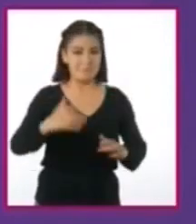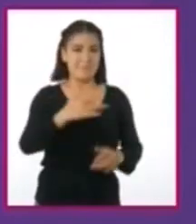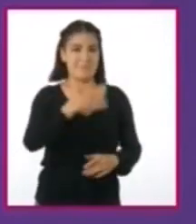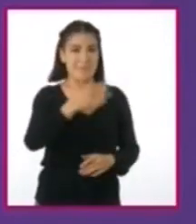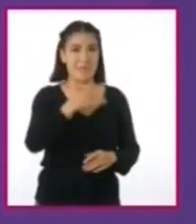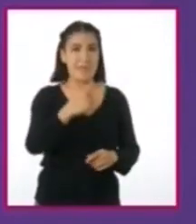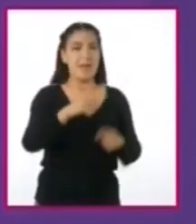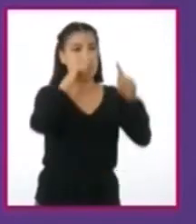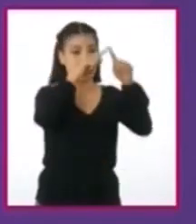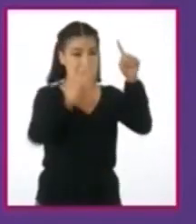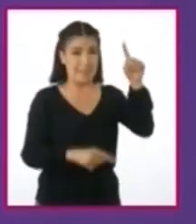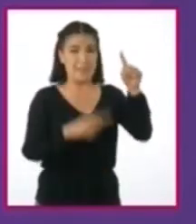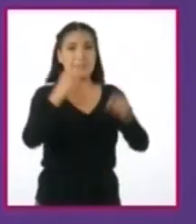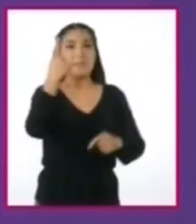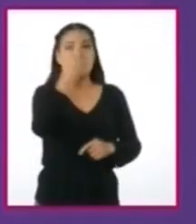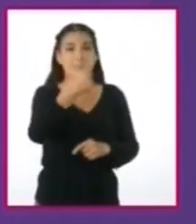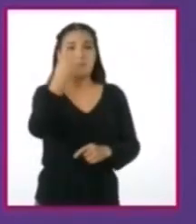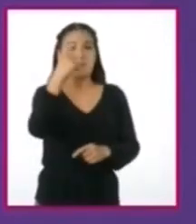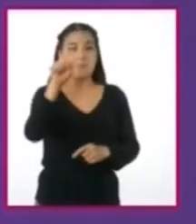del árbol.